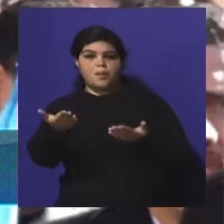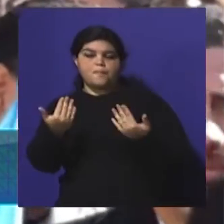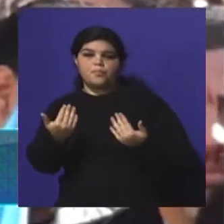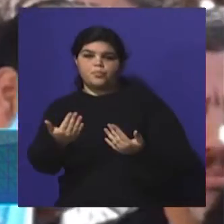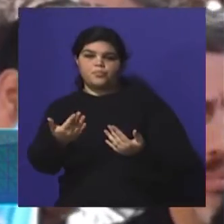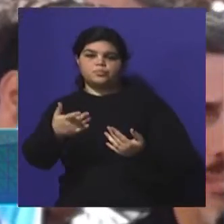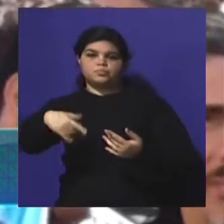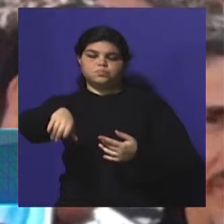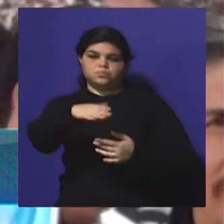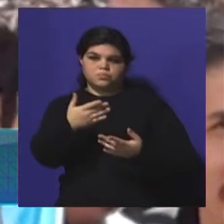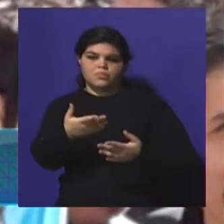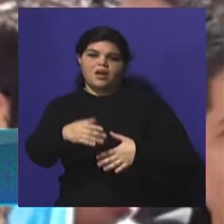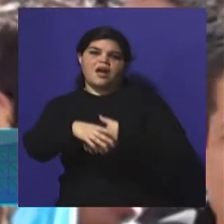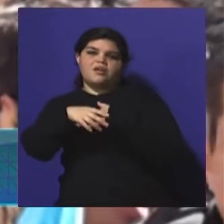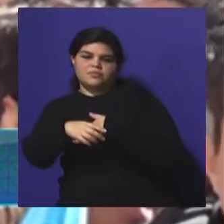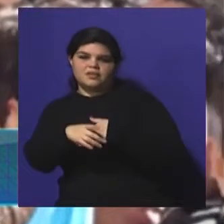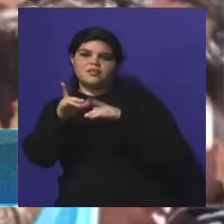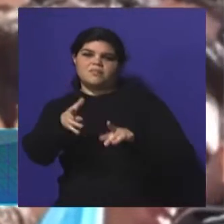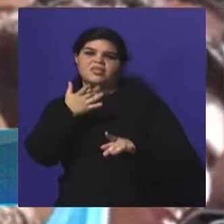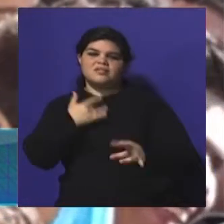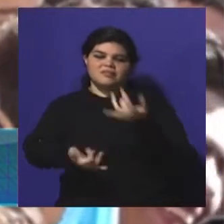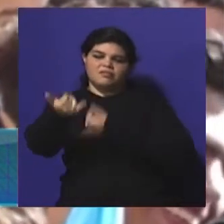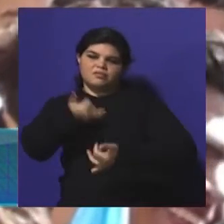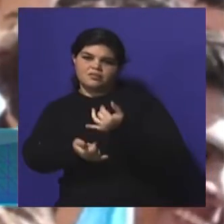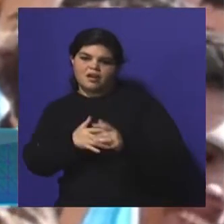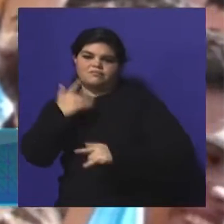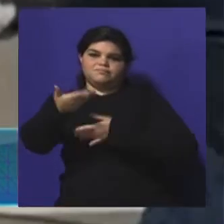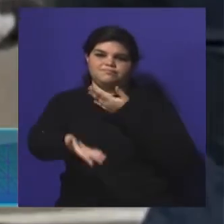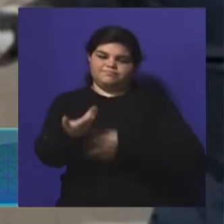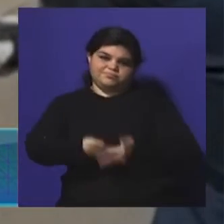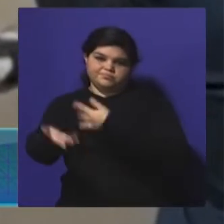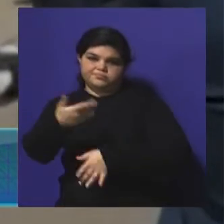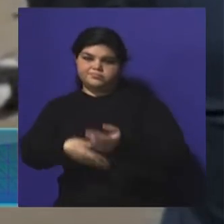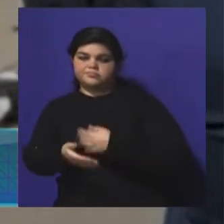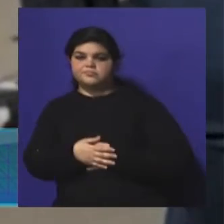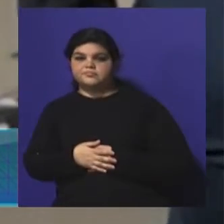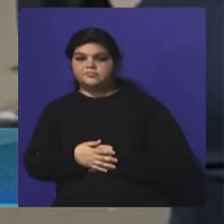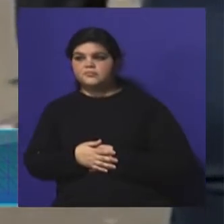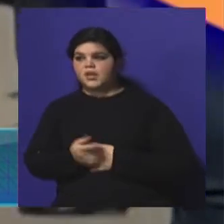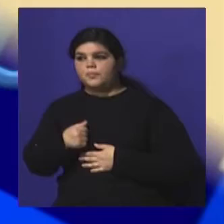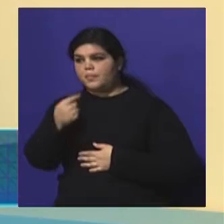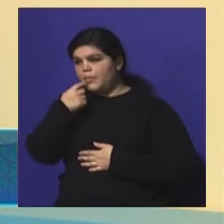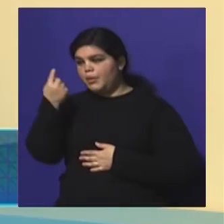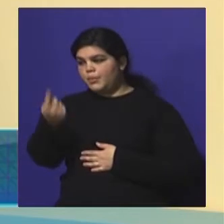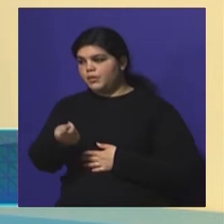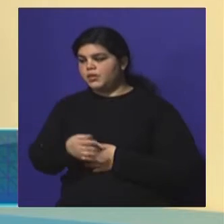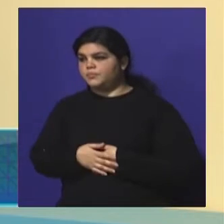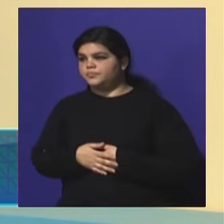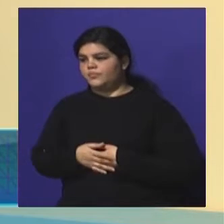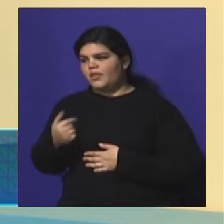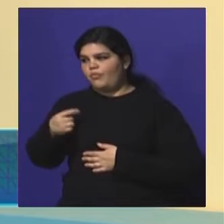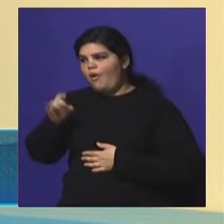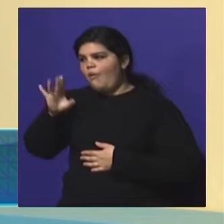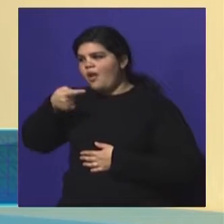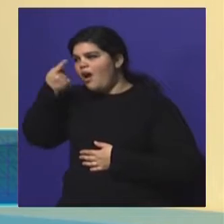las manos, los deseos, tanto del presidente como de la primera dama. Una consulta de orden de curiosidad nomás.